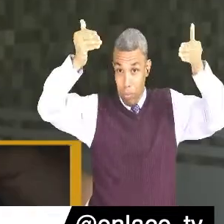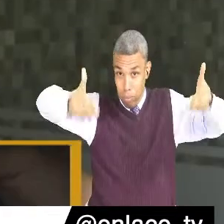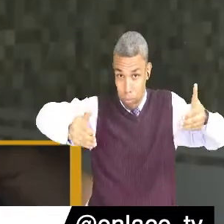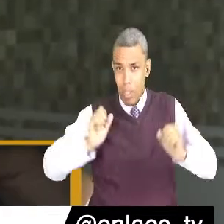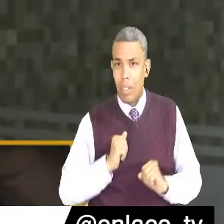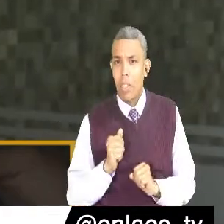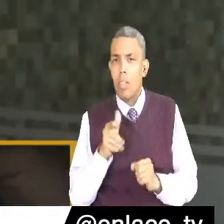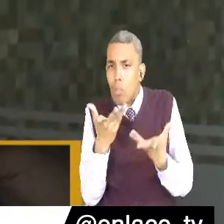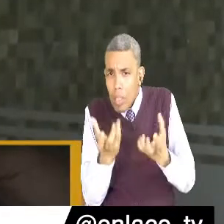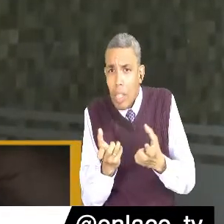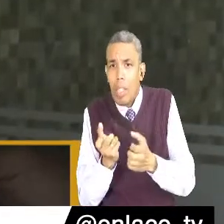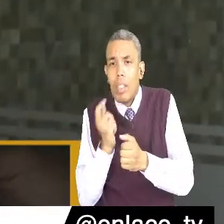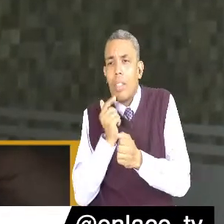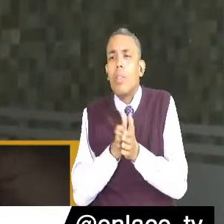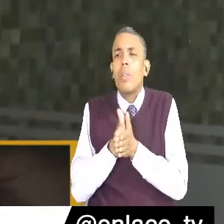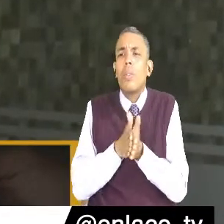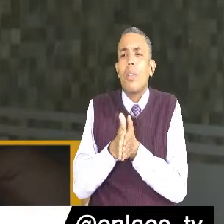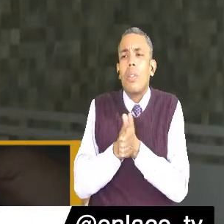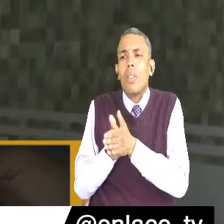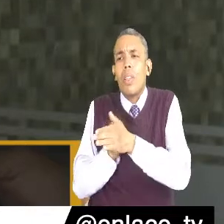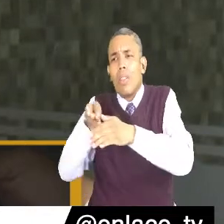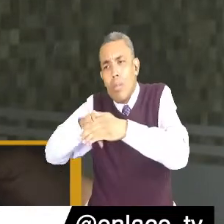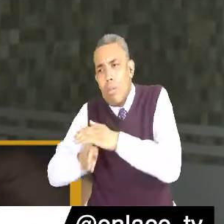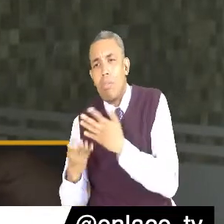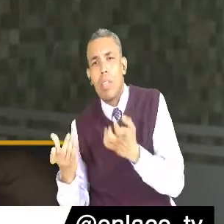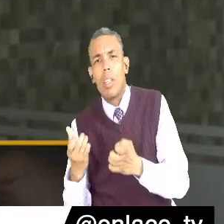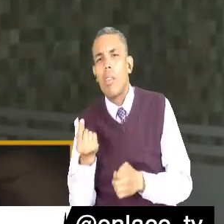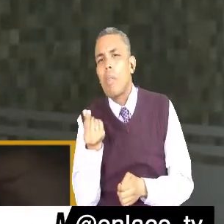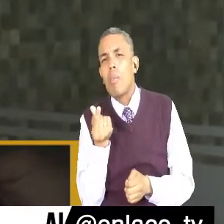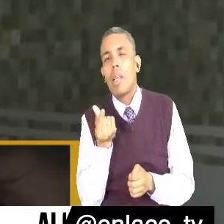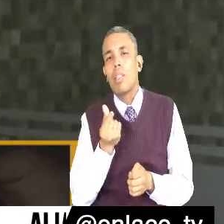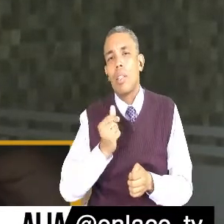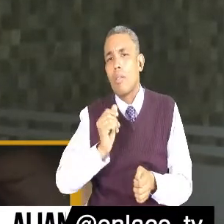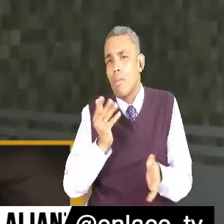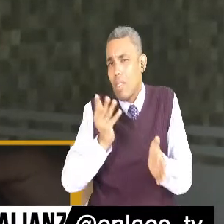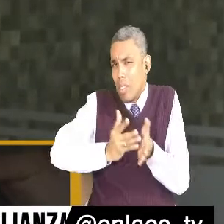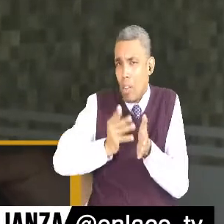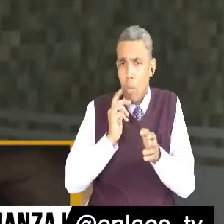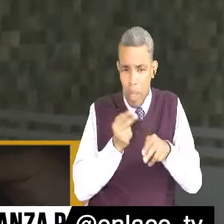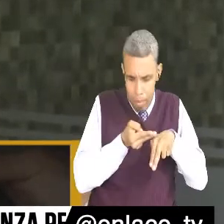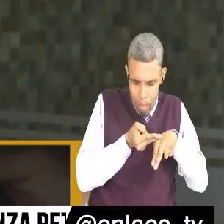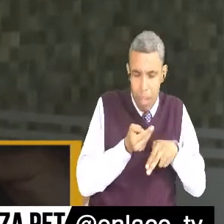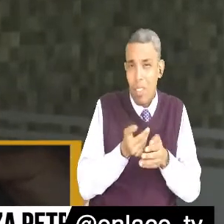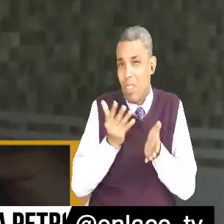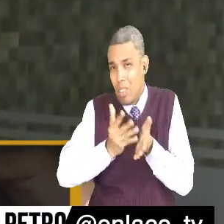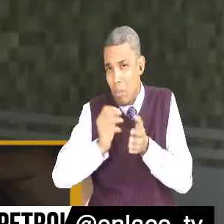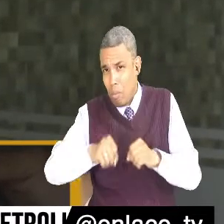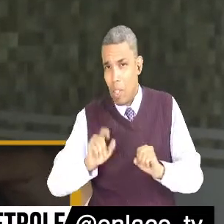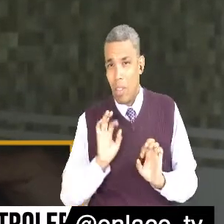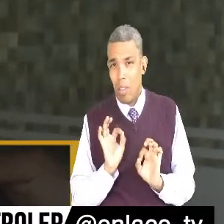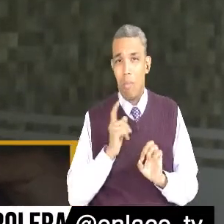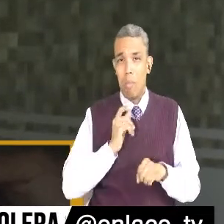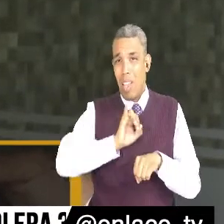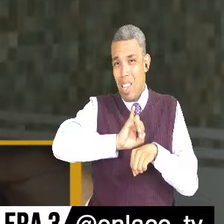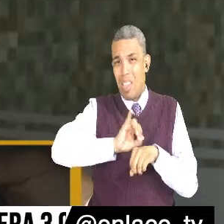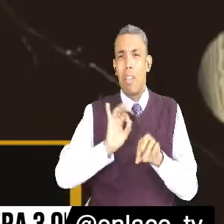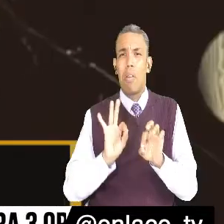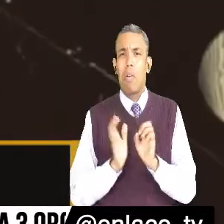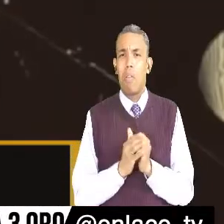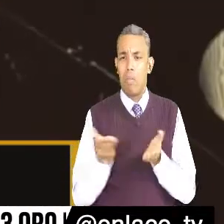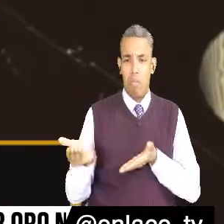conseguir la boleta allí en la cuasi parroquia los domingos en la Eucaristía, o allí en la oficina que estará abierta en horario de oficina para